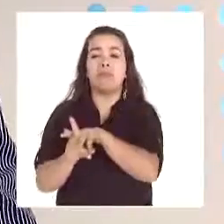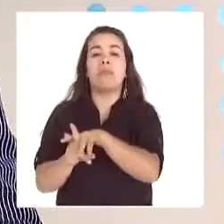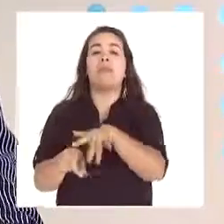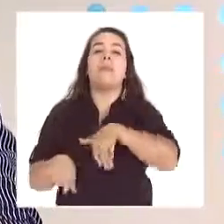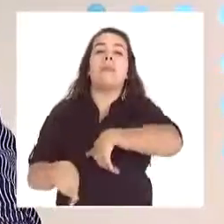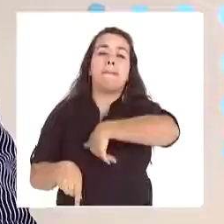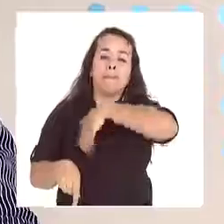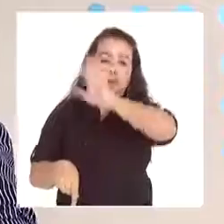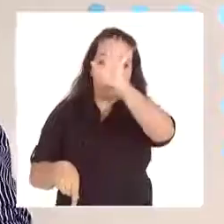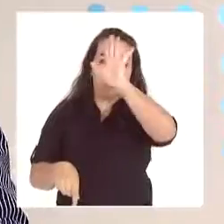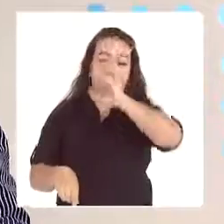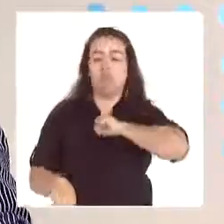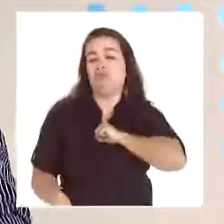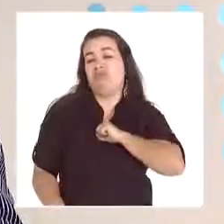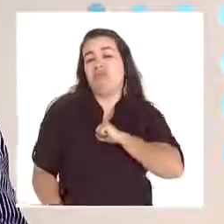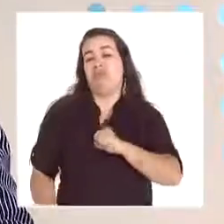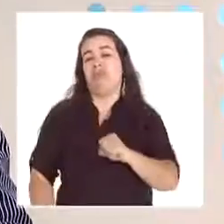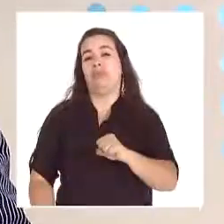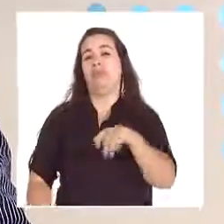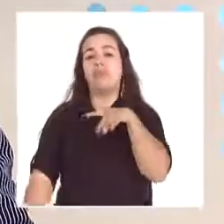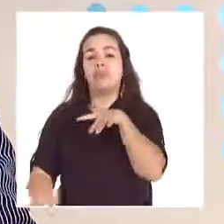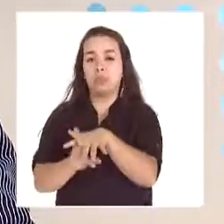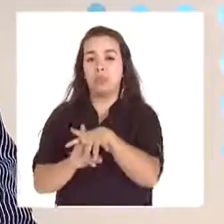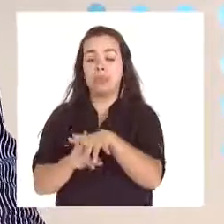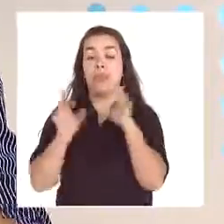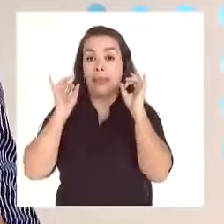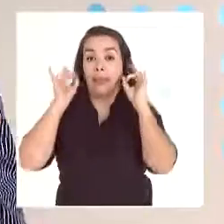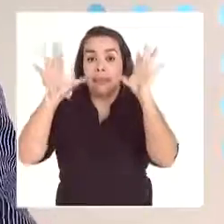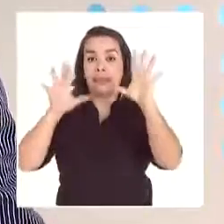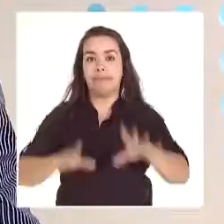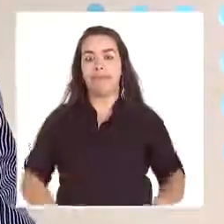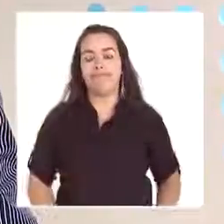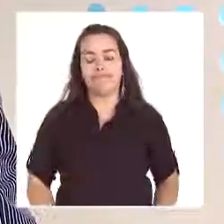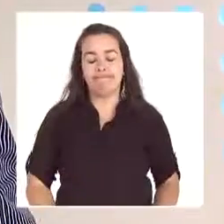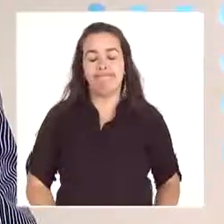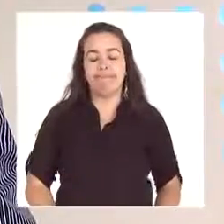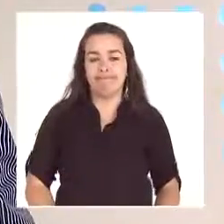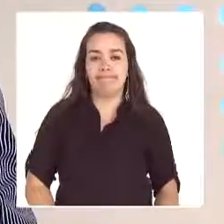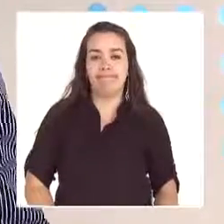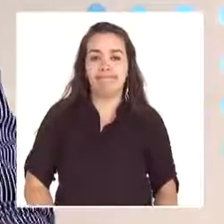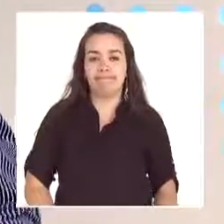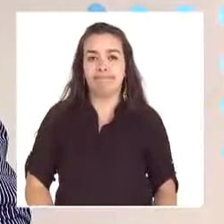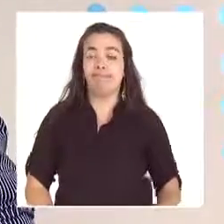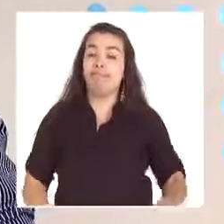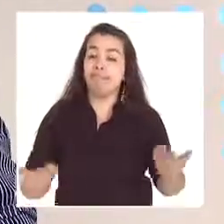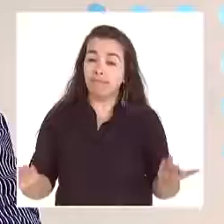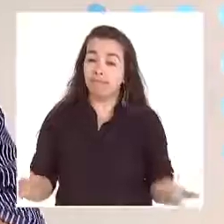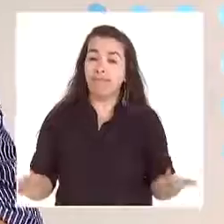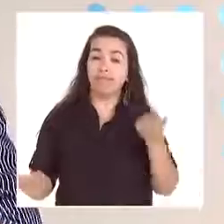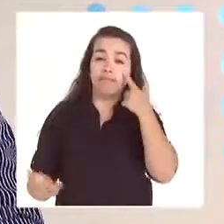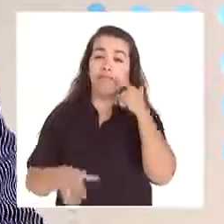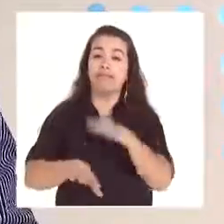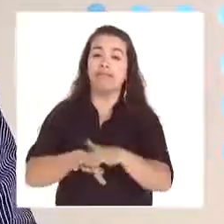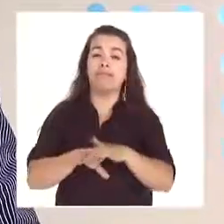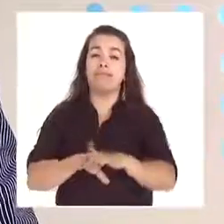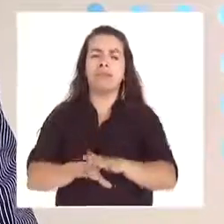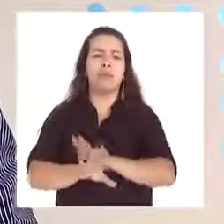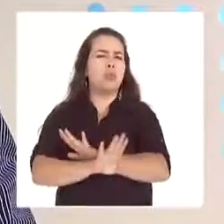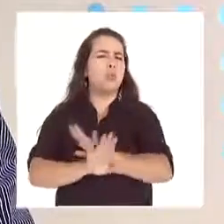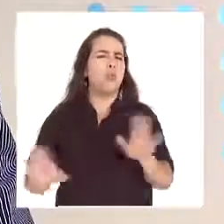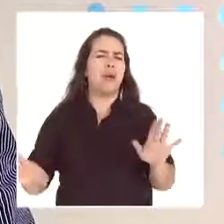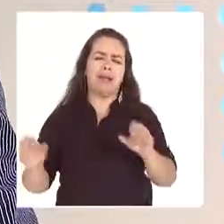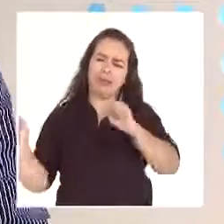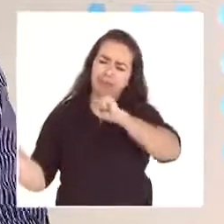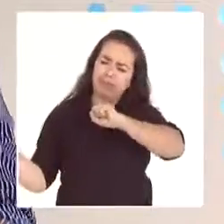mayores eventos adversos en el desarrollo de la enfermedad coronaria. Por lo tanto, suspender esos